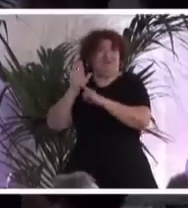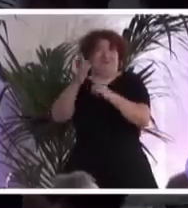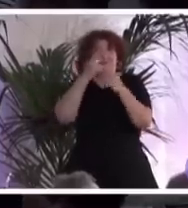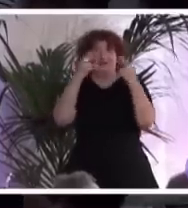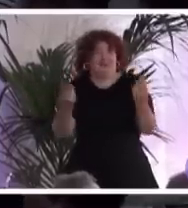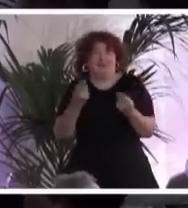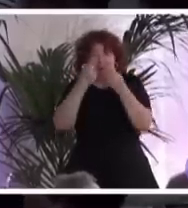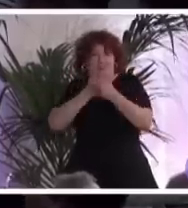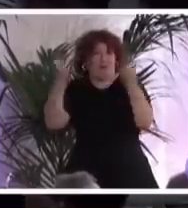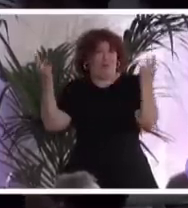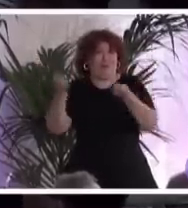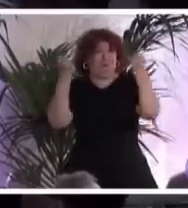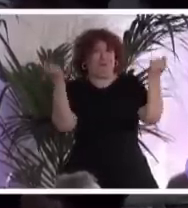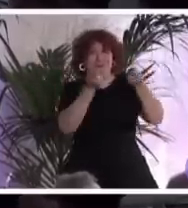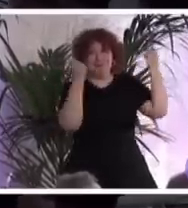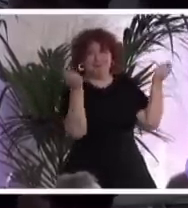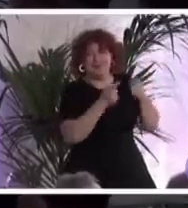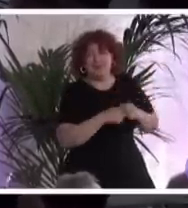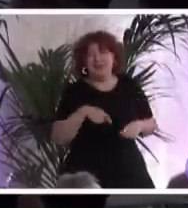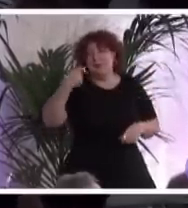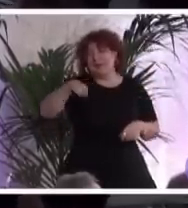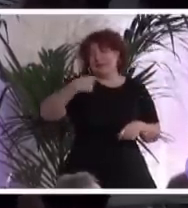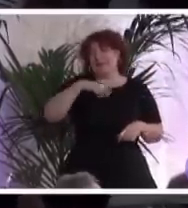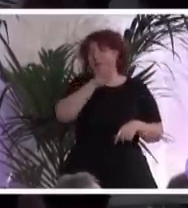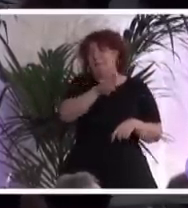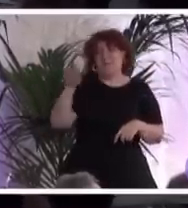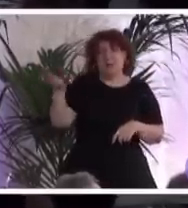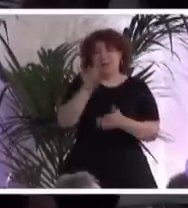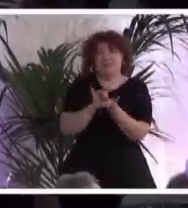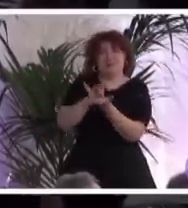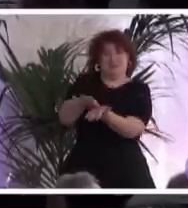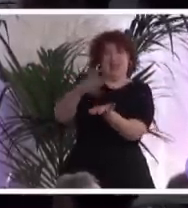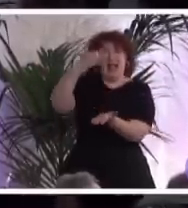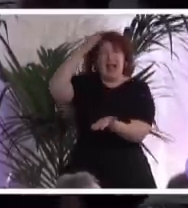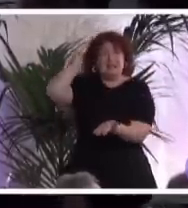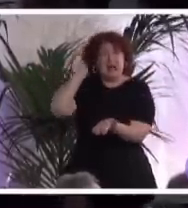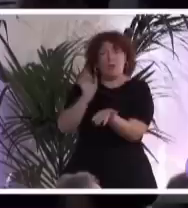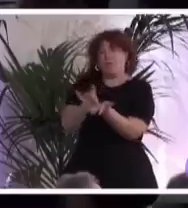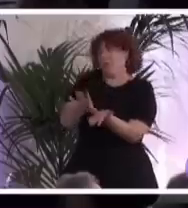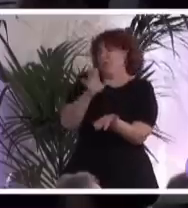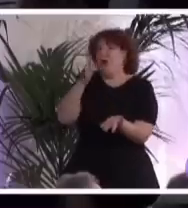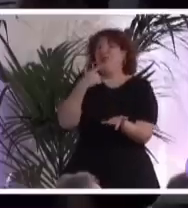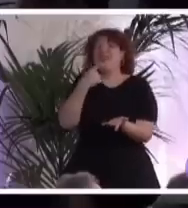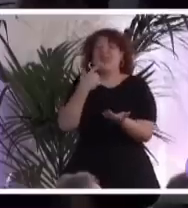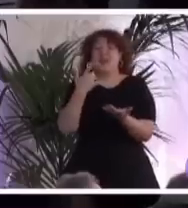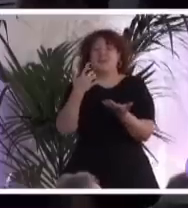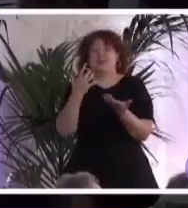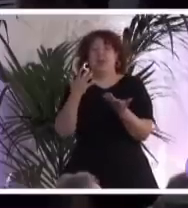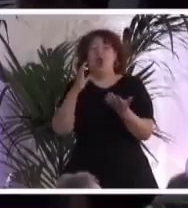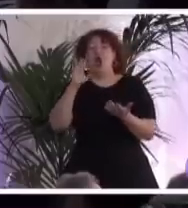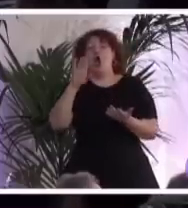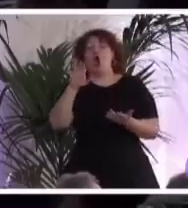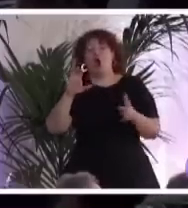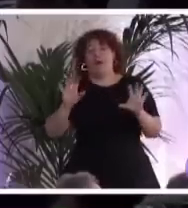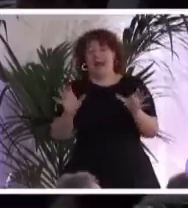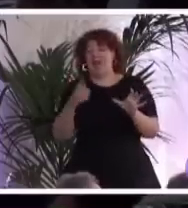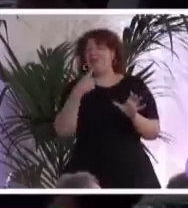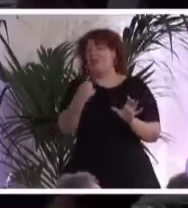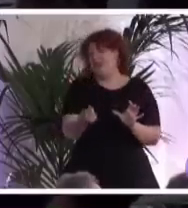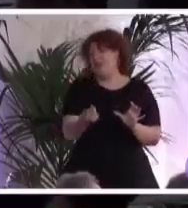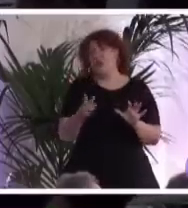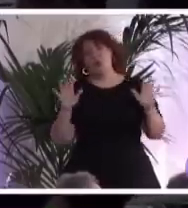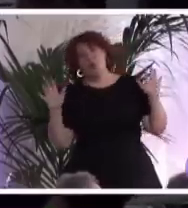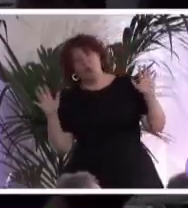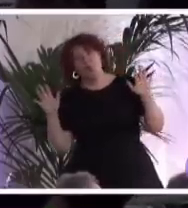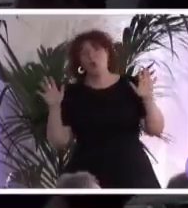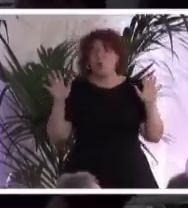de defenestrar sin Piedad al presidente del partido popular Pablo casado porque se le ocurrió decir en La Cadena Cope que era un poco fuerte